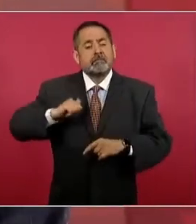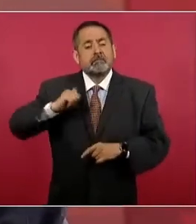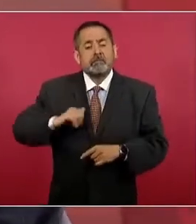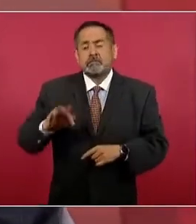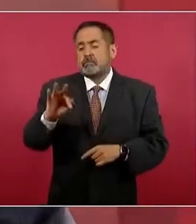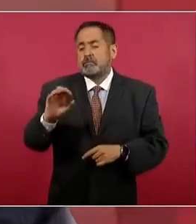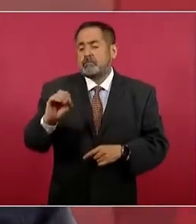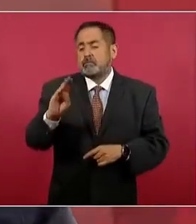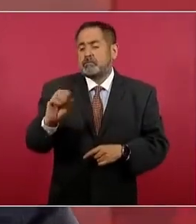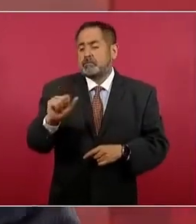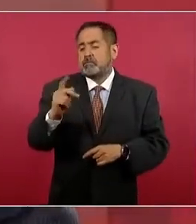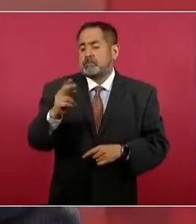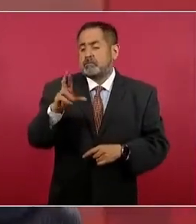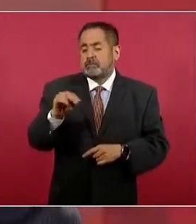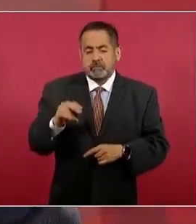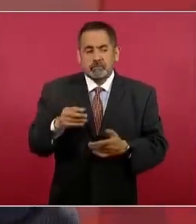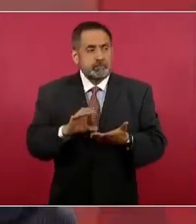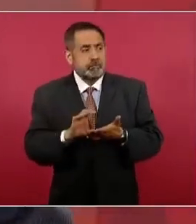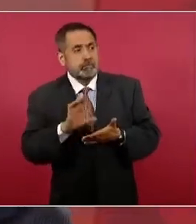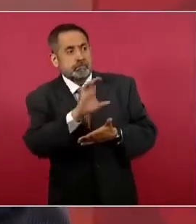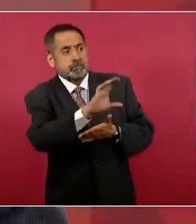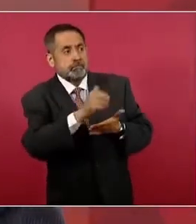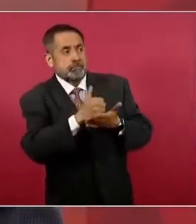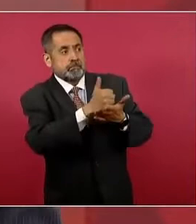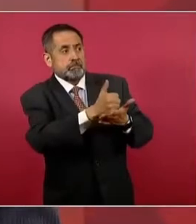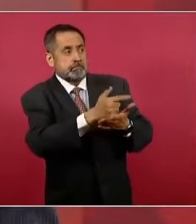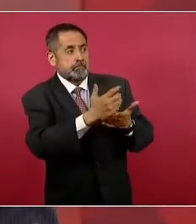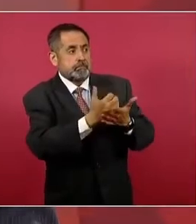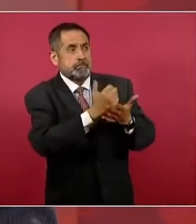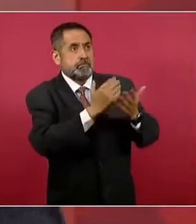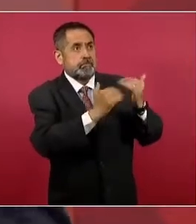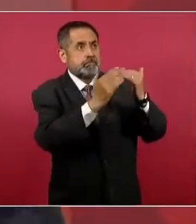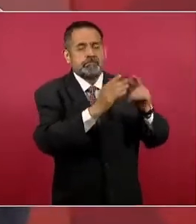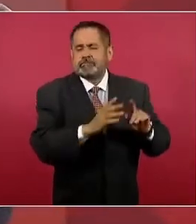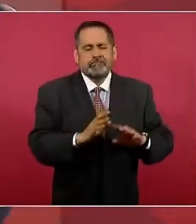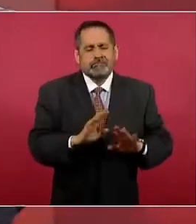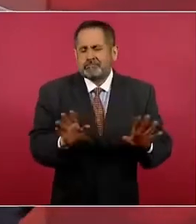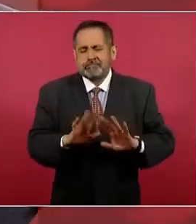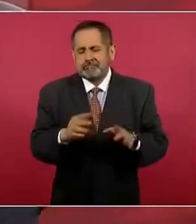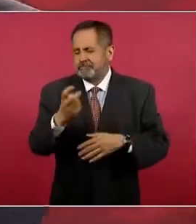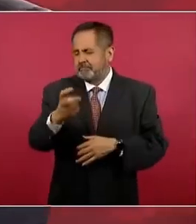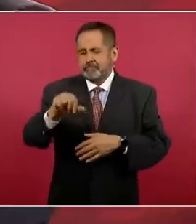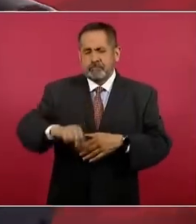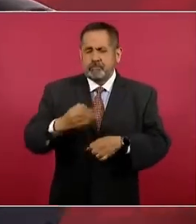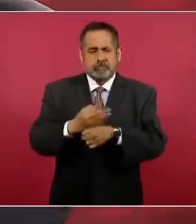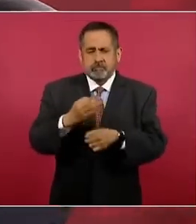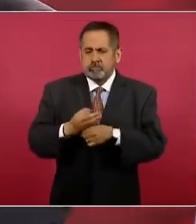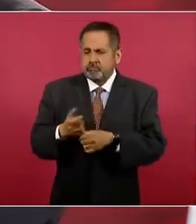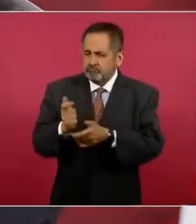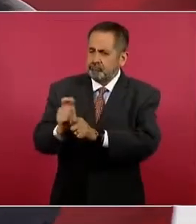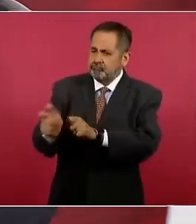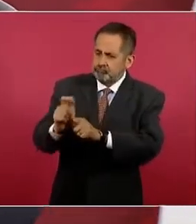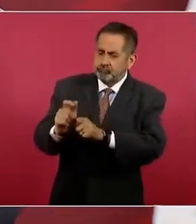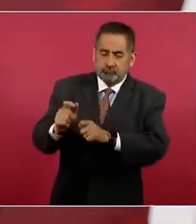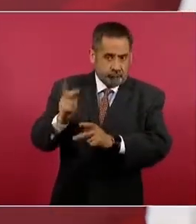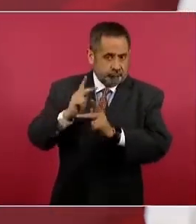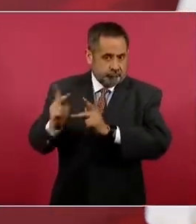Entonces, eso no sucede abajo. La gente iba abonando